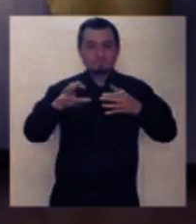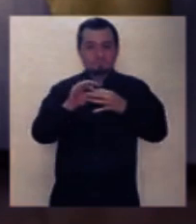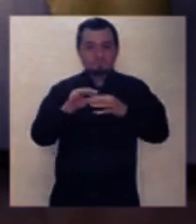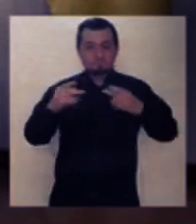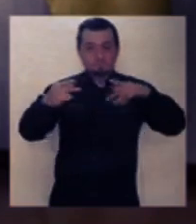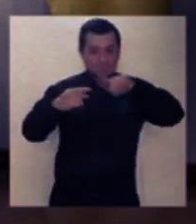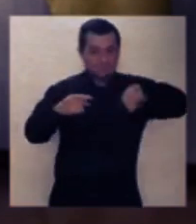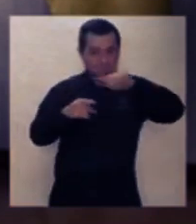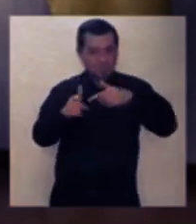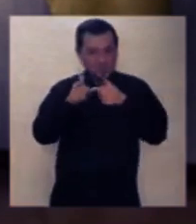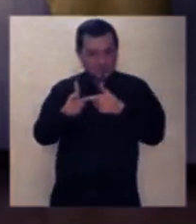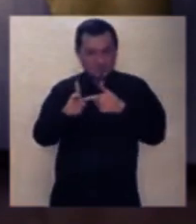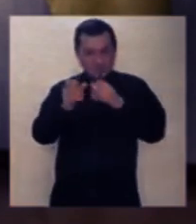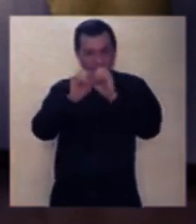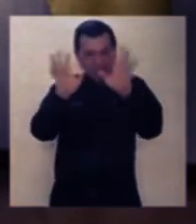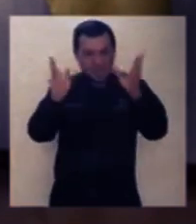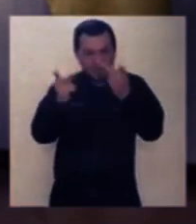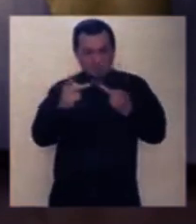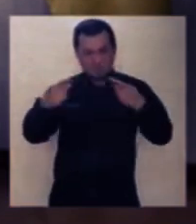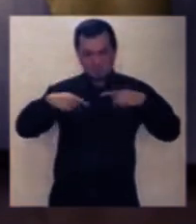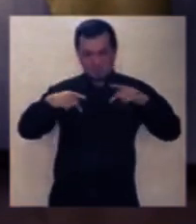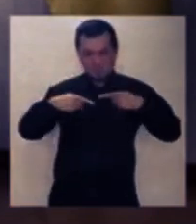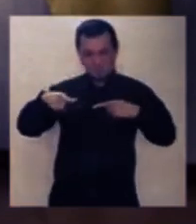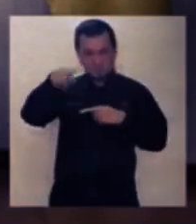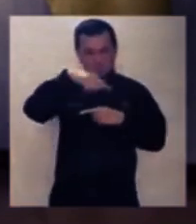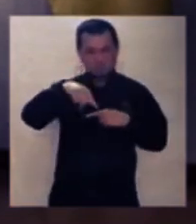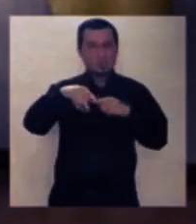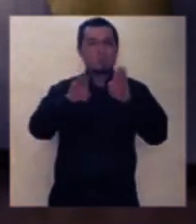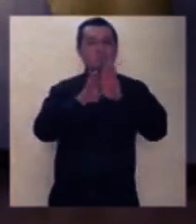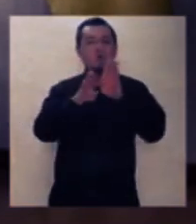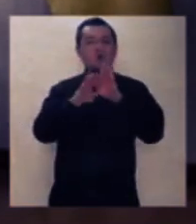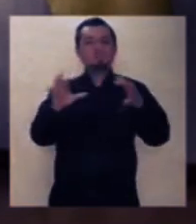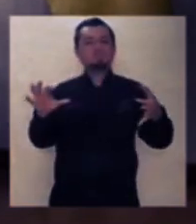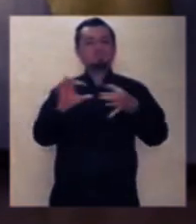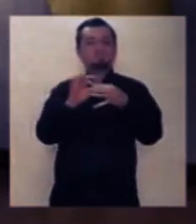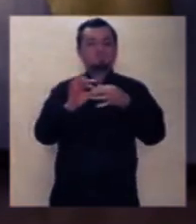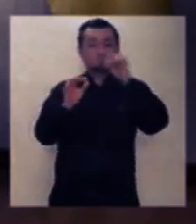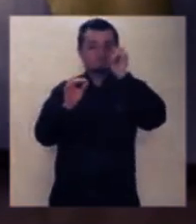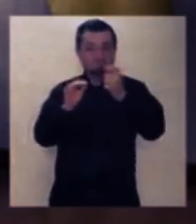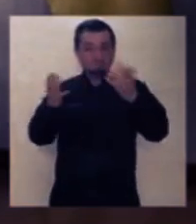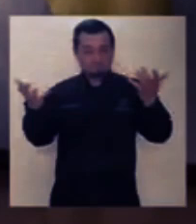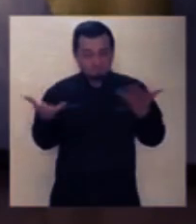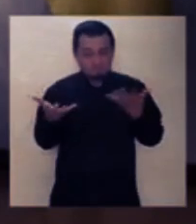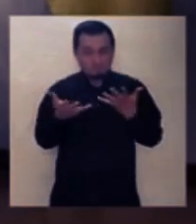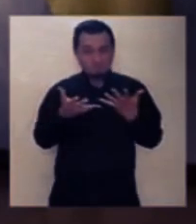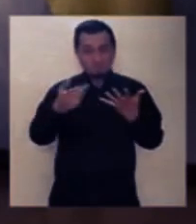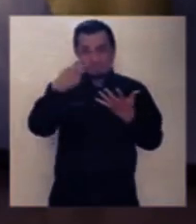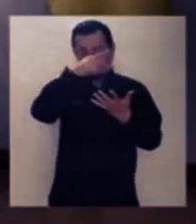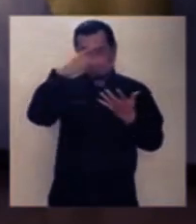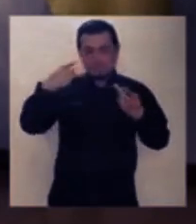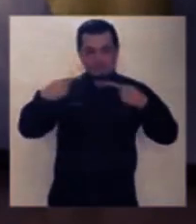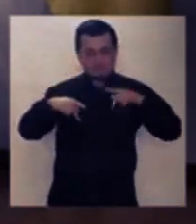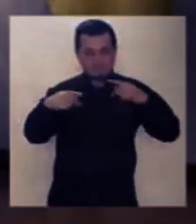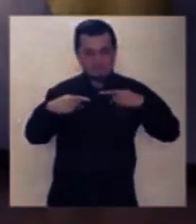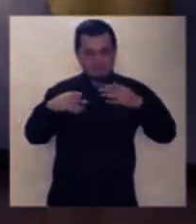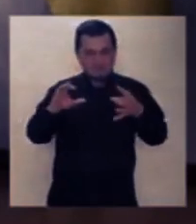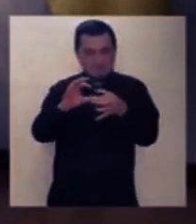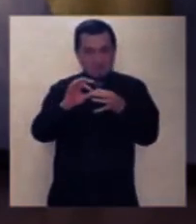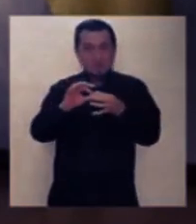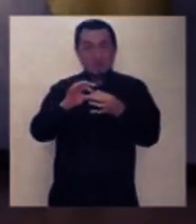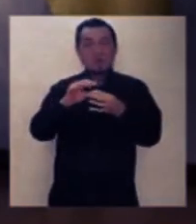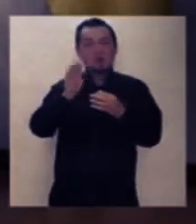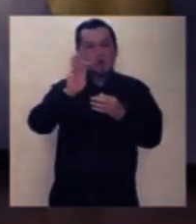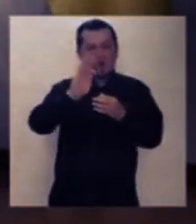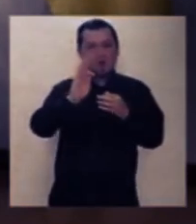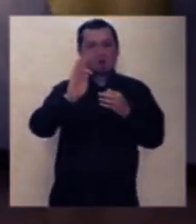parar. Tenemos que tener claro que distintas circunstancias juegan hoy en contra nuestra y pueden complicar las cosas en las próximas